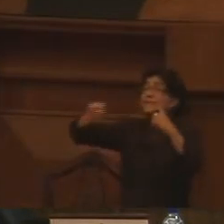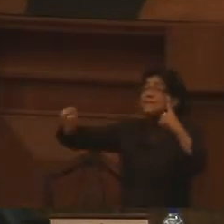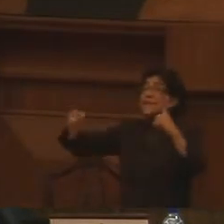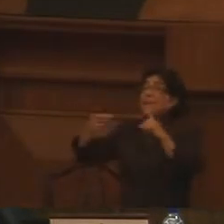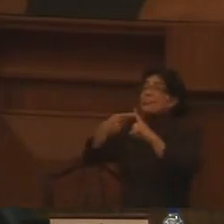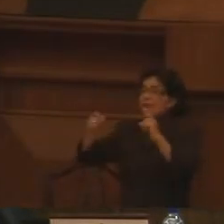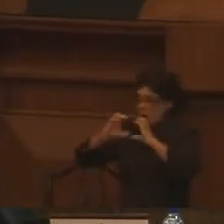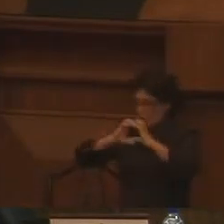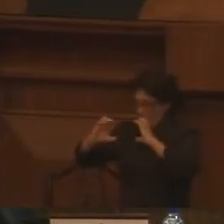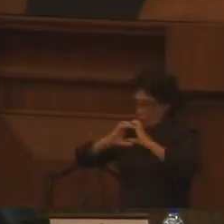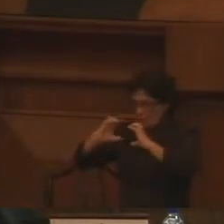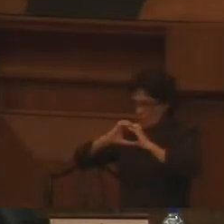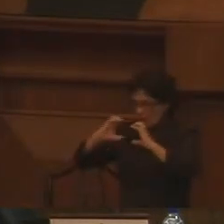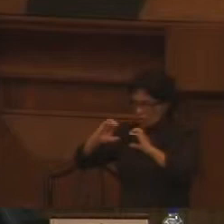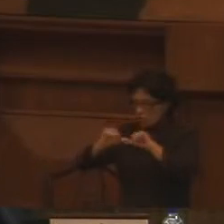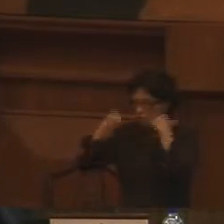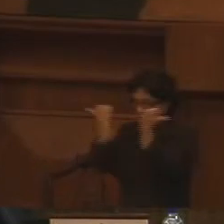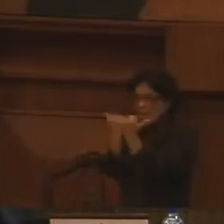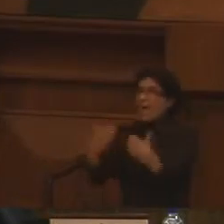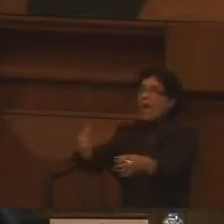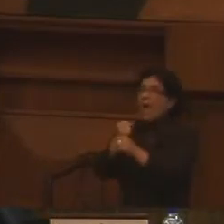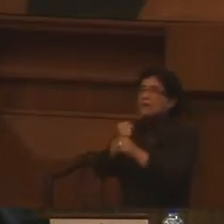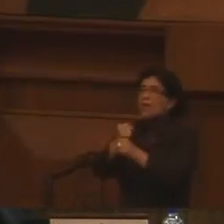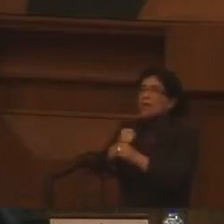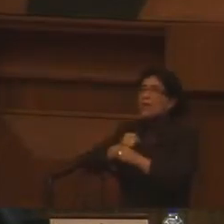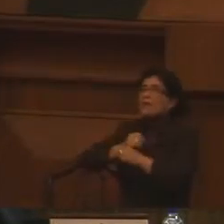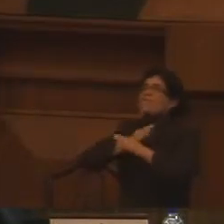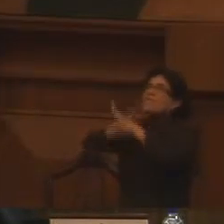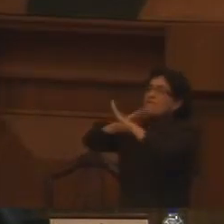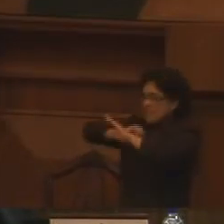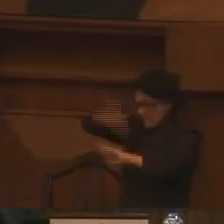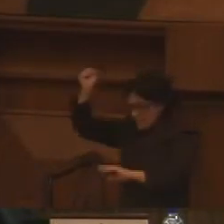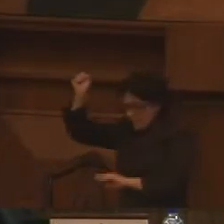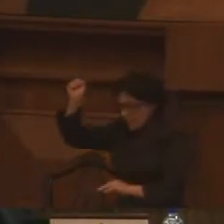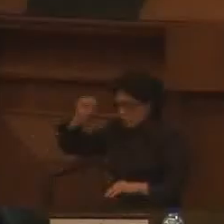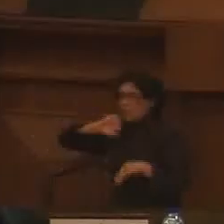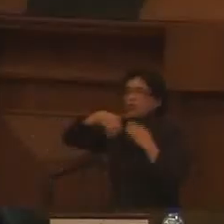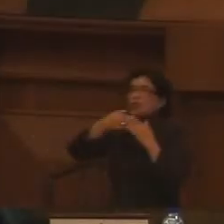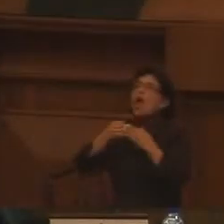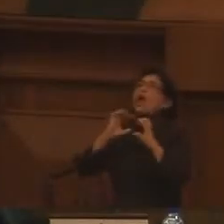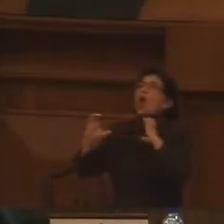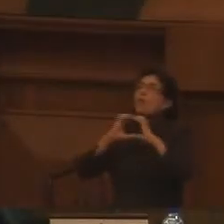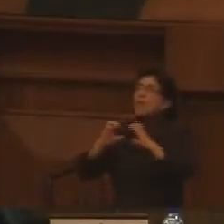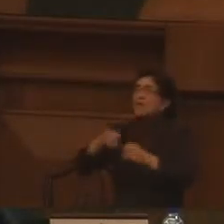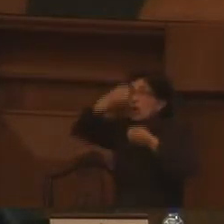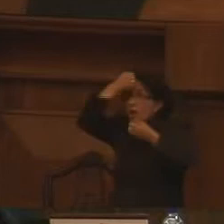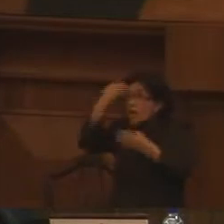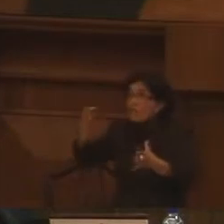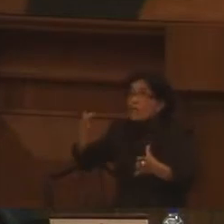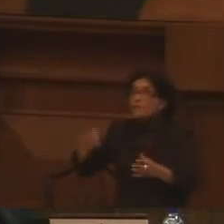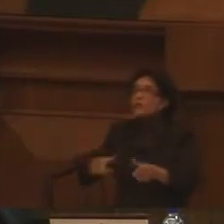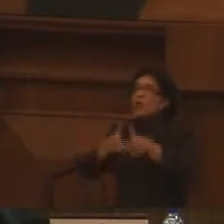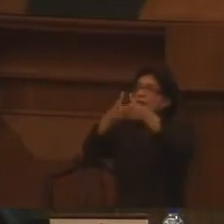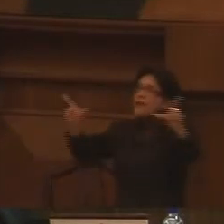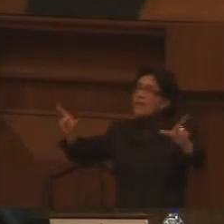la diversidad cultural, el ejercicio de la interculturalidad y la plurinacionalidad, la creación de